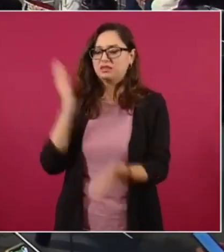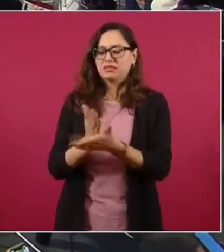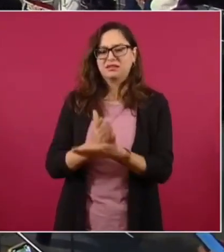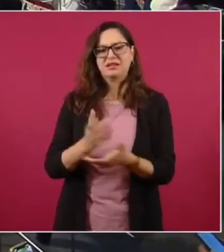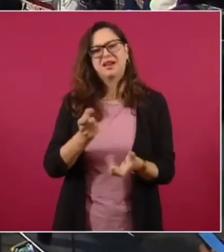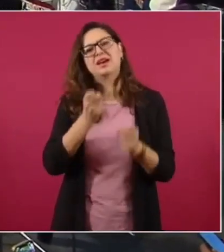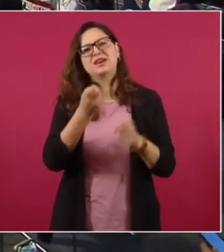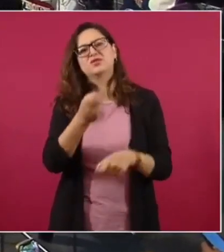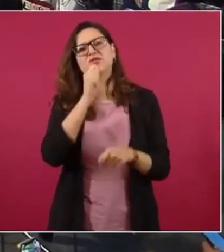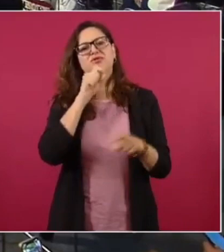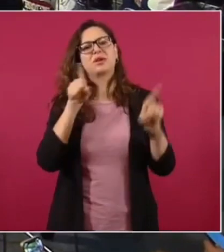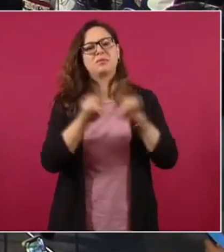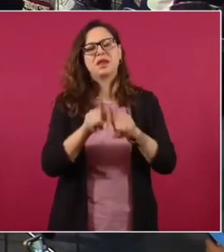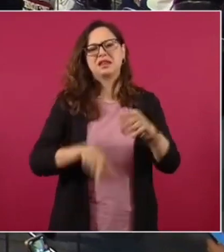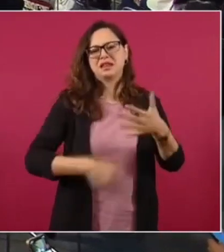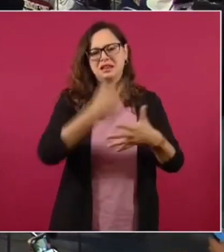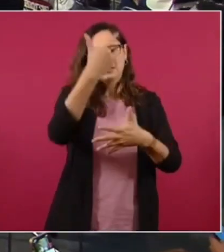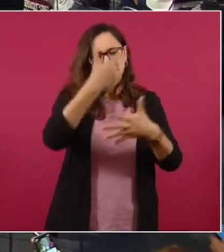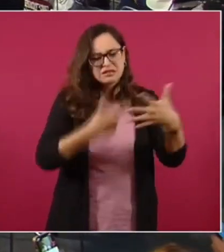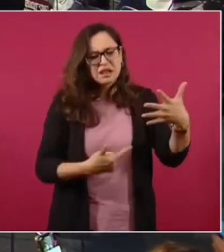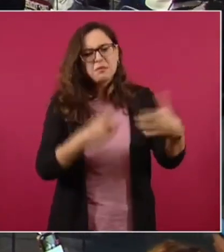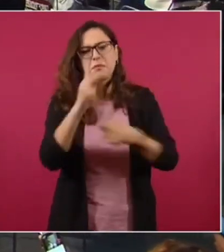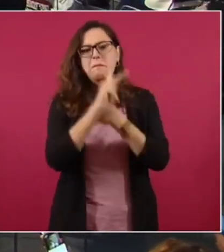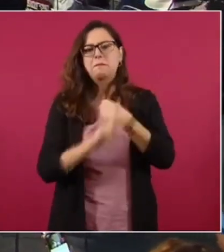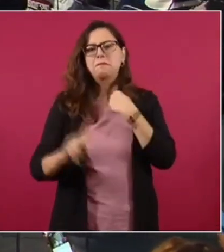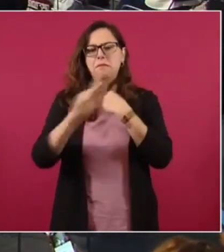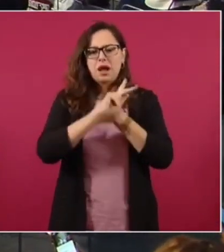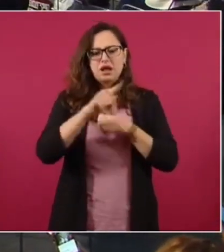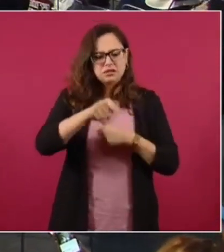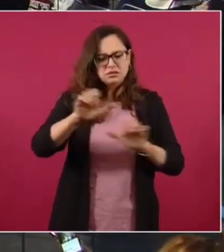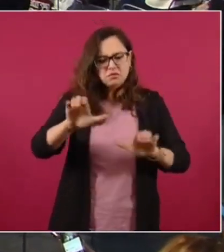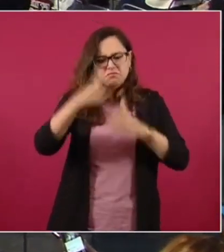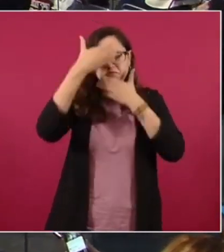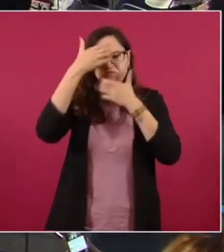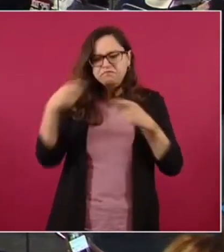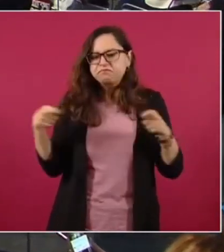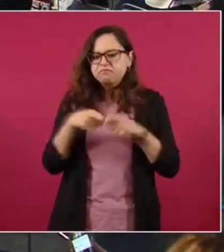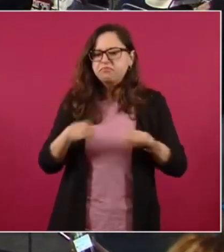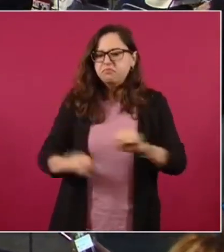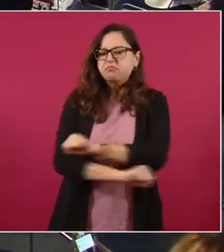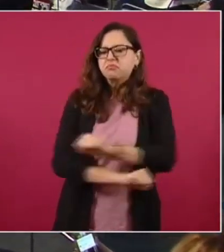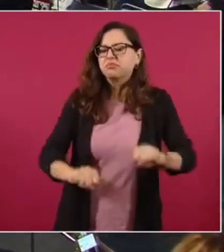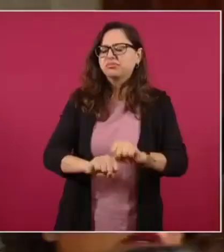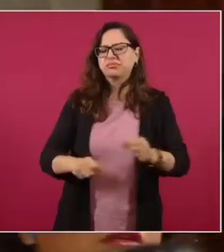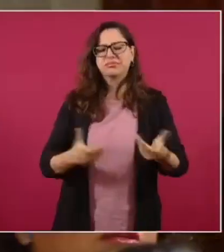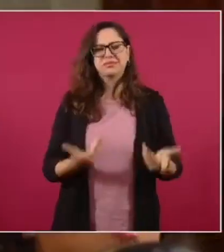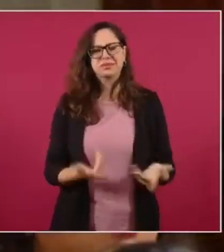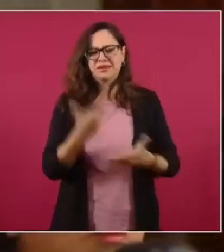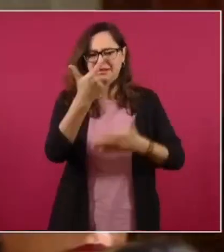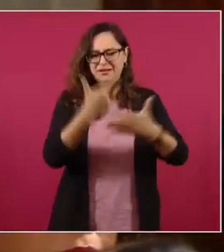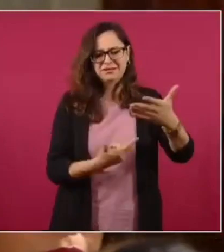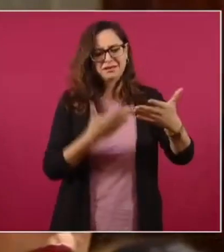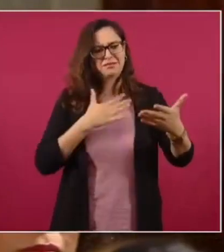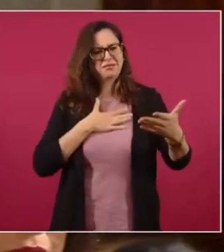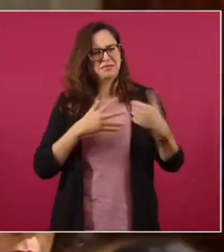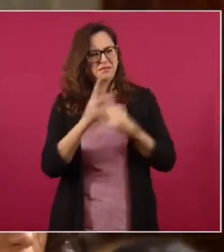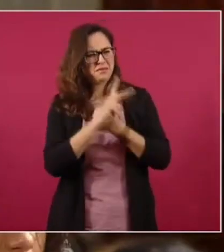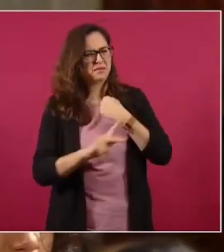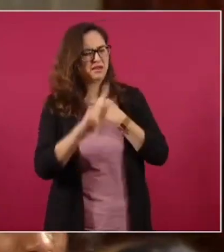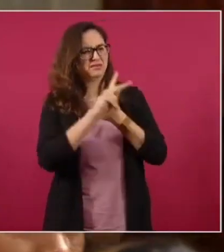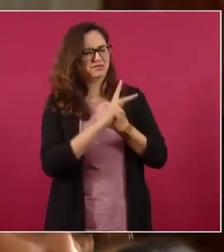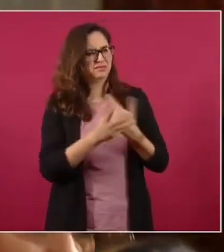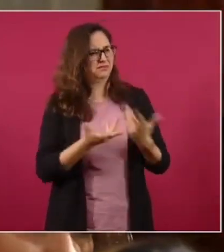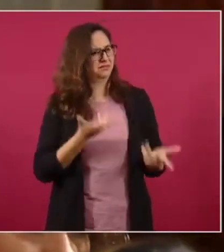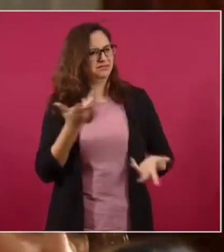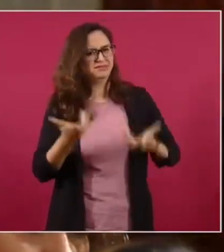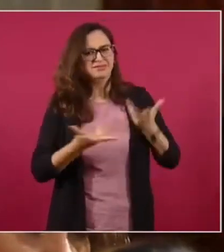terroristas, que eso también es algo que les ha afectado mucho a la nación cubana, y que aún así en esta entrevista que dio el embajador agradeció el apoyo